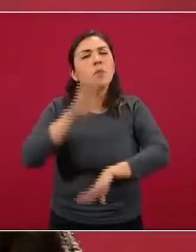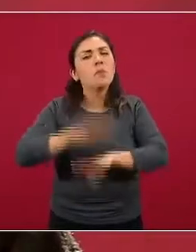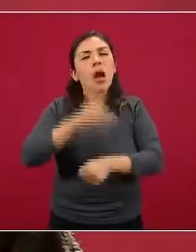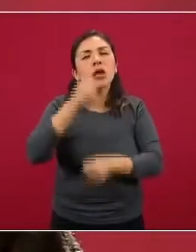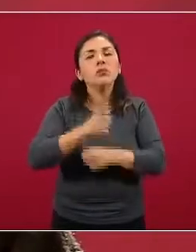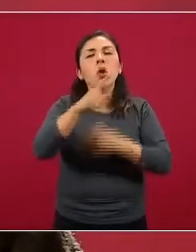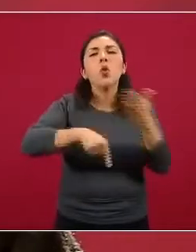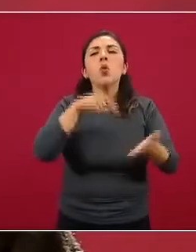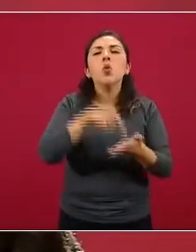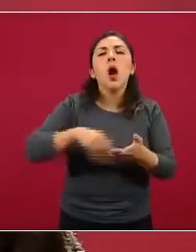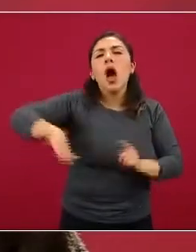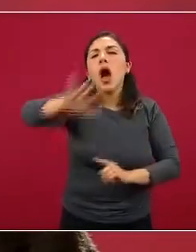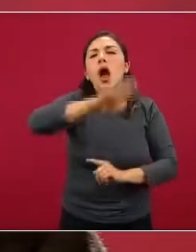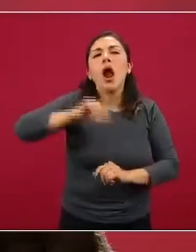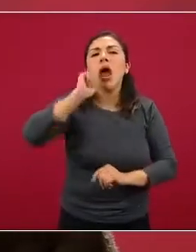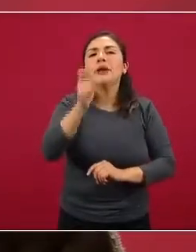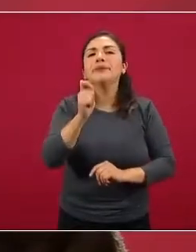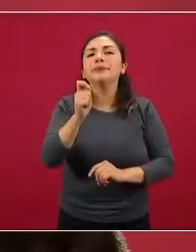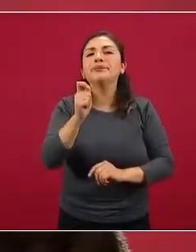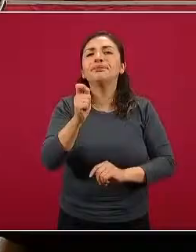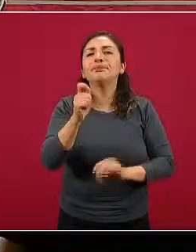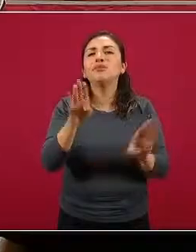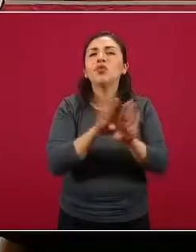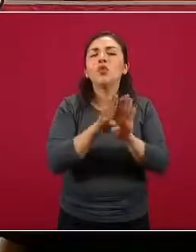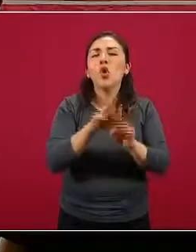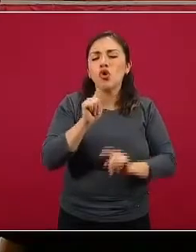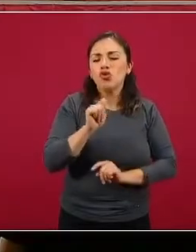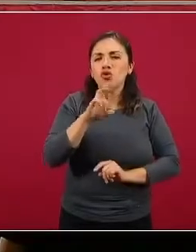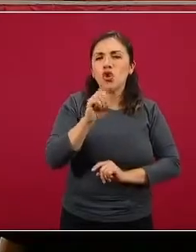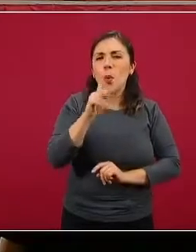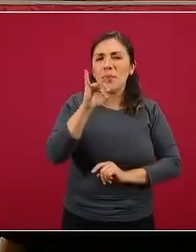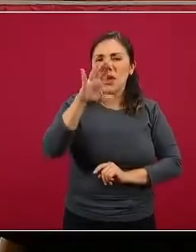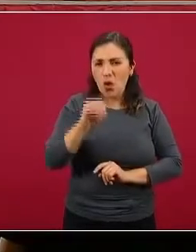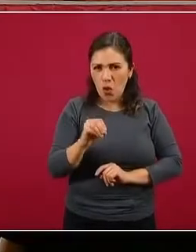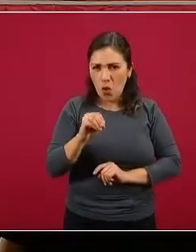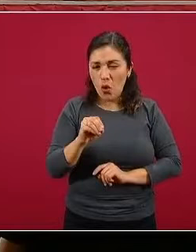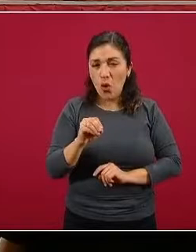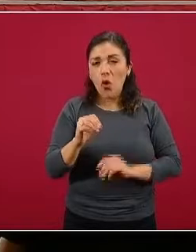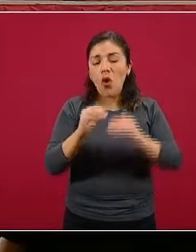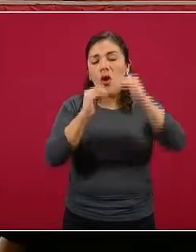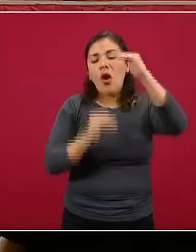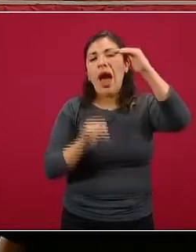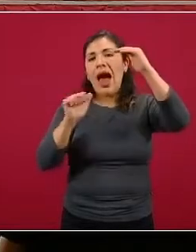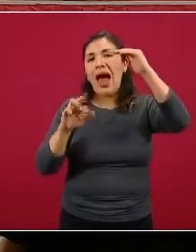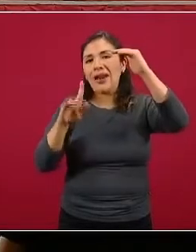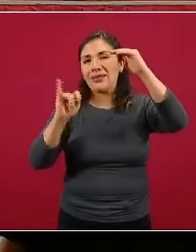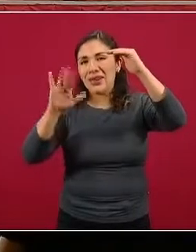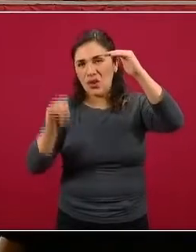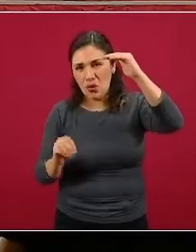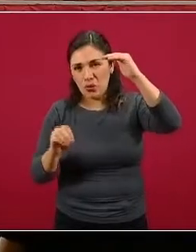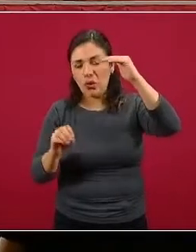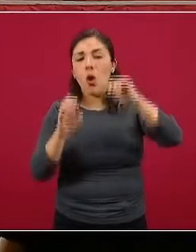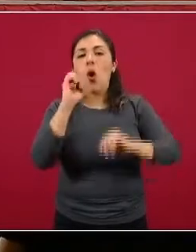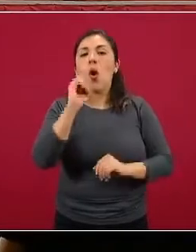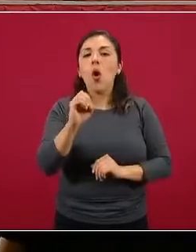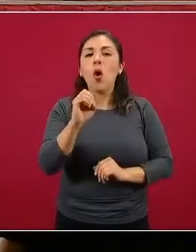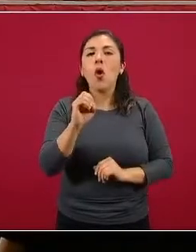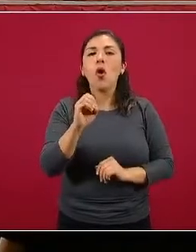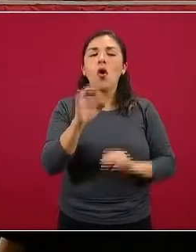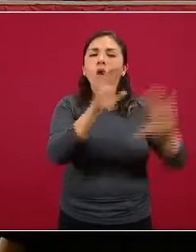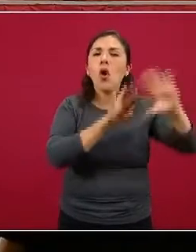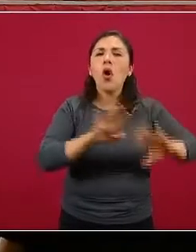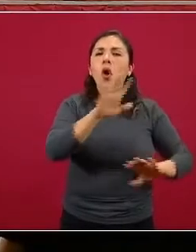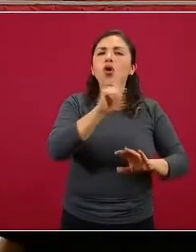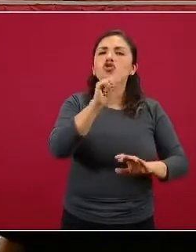zonas que están entre el trópico y el ártico, o el trópico de